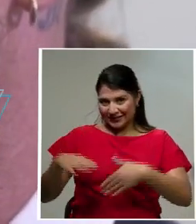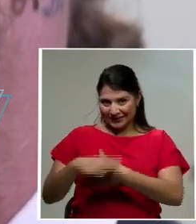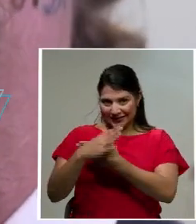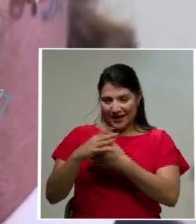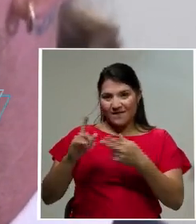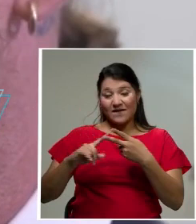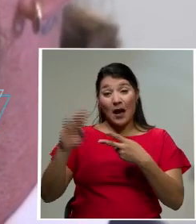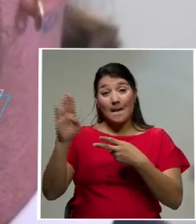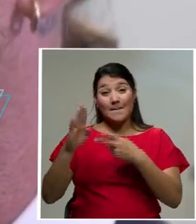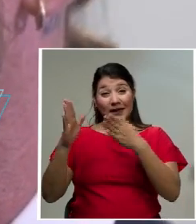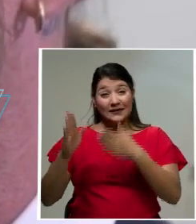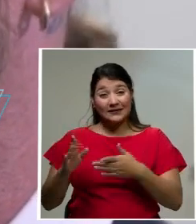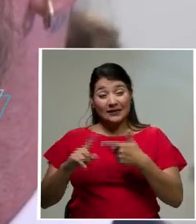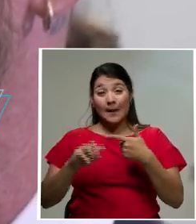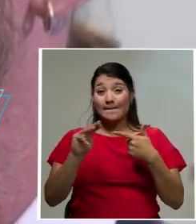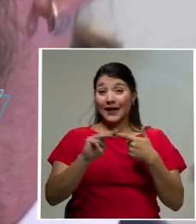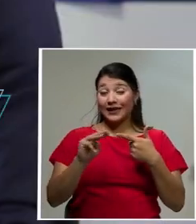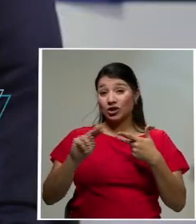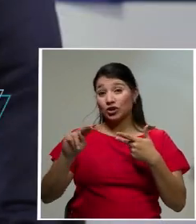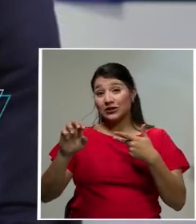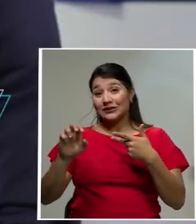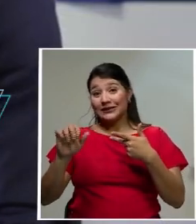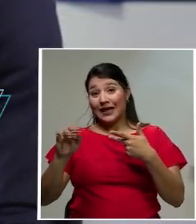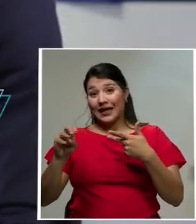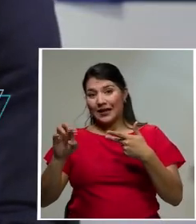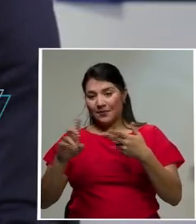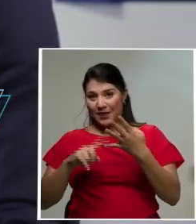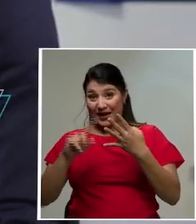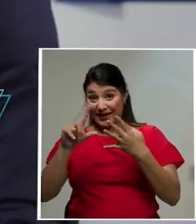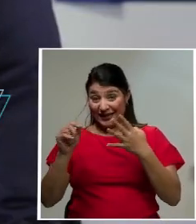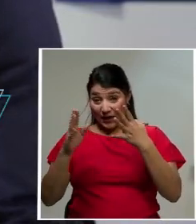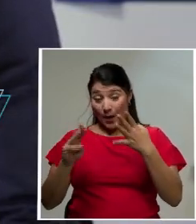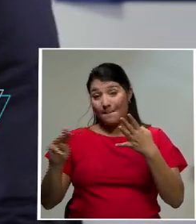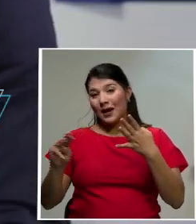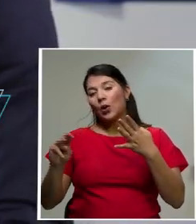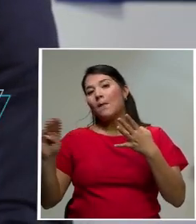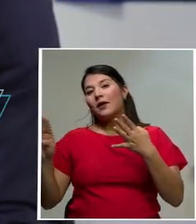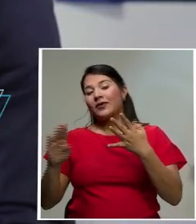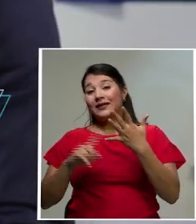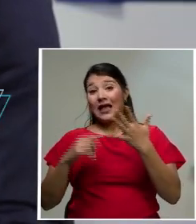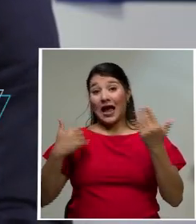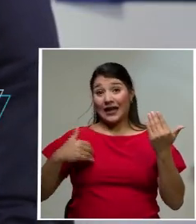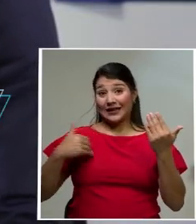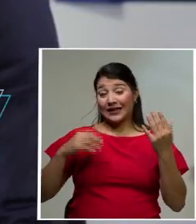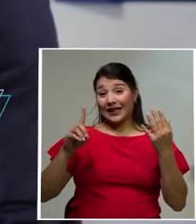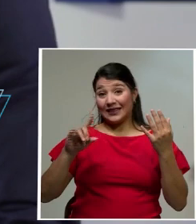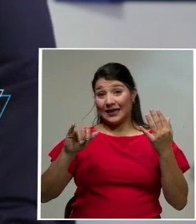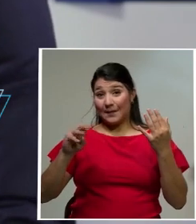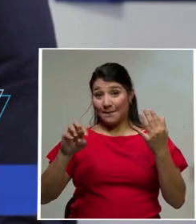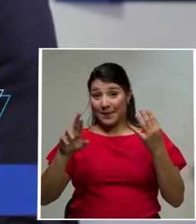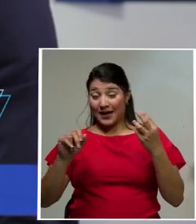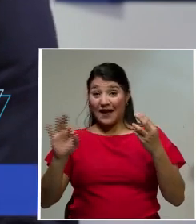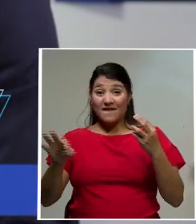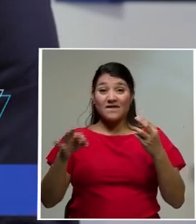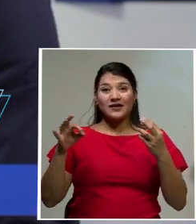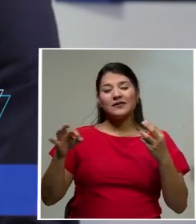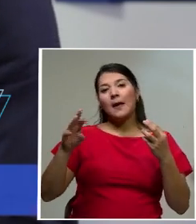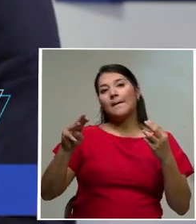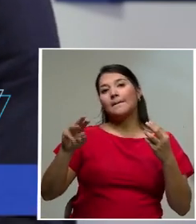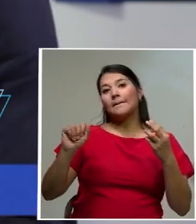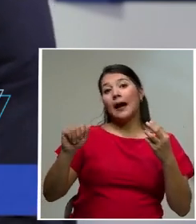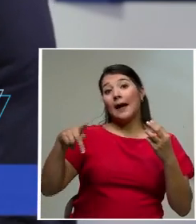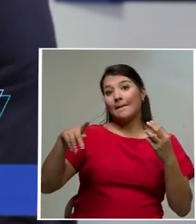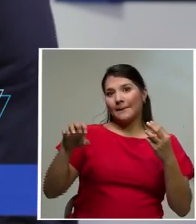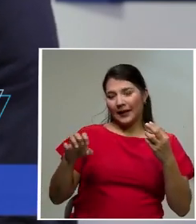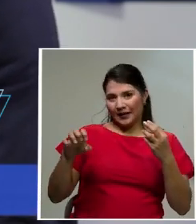los brasileños Marquinhos y Neymar, el italiano Marco Verratti, el argentino Ángel Di María y el francés Kylian Mbappé, para